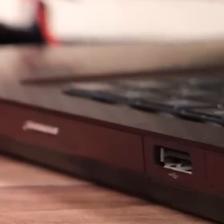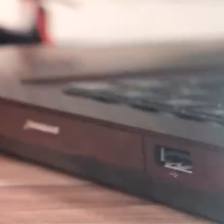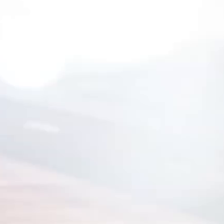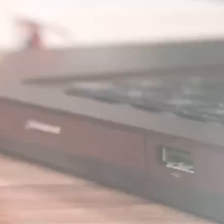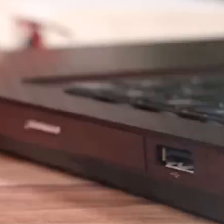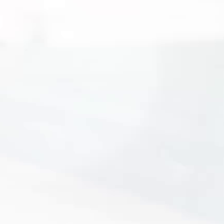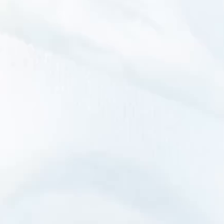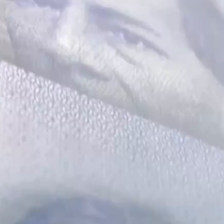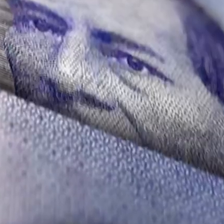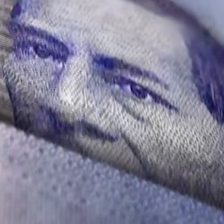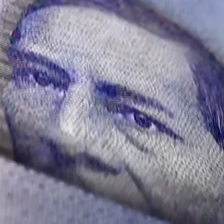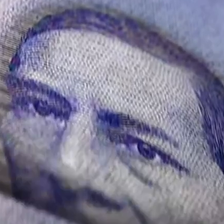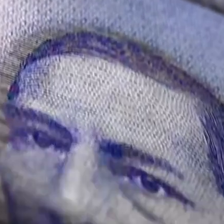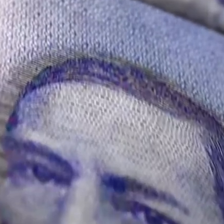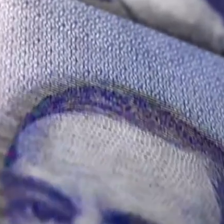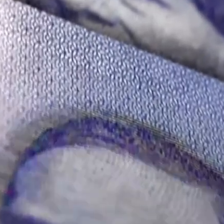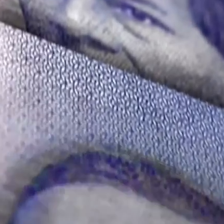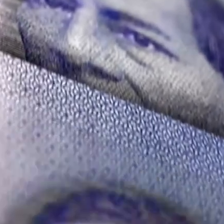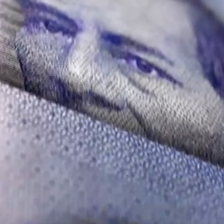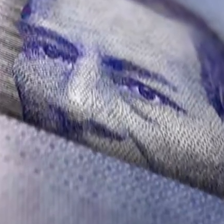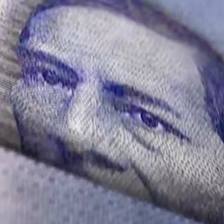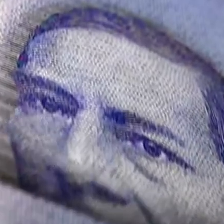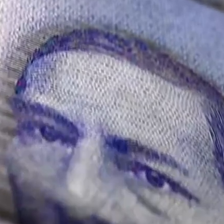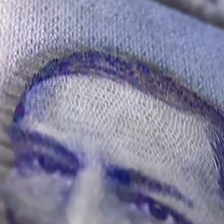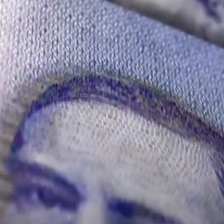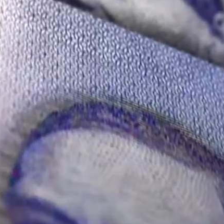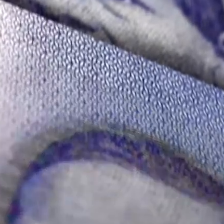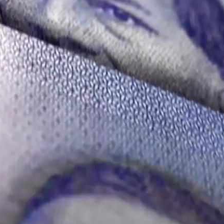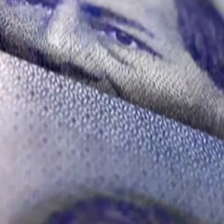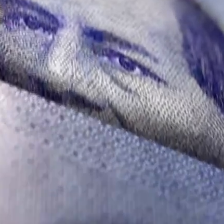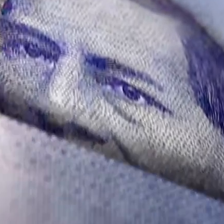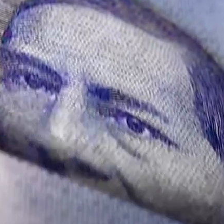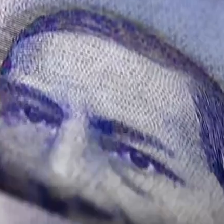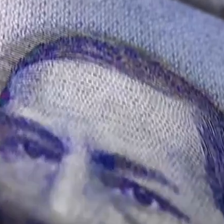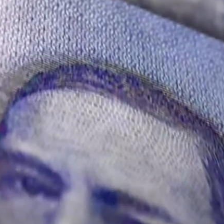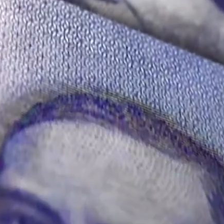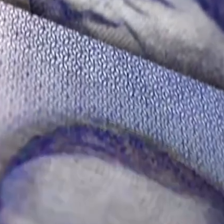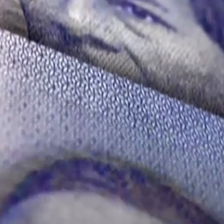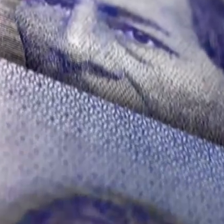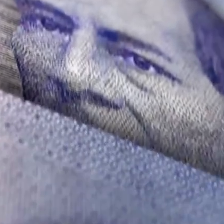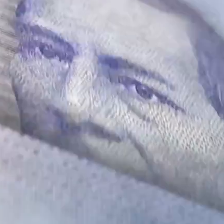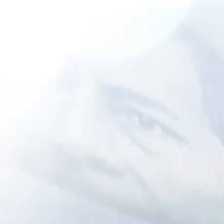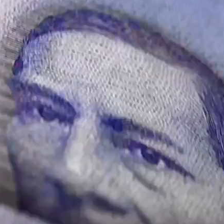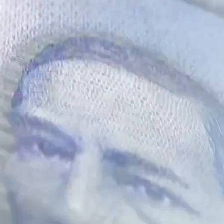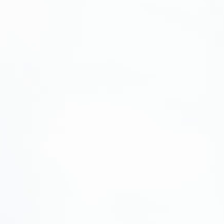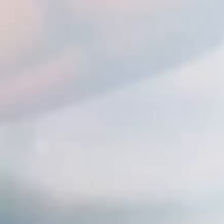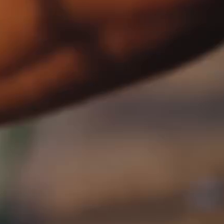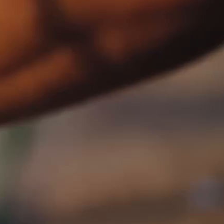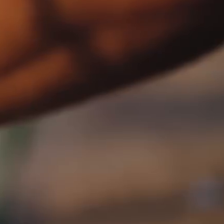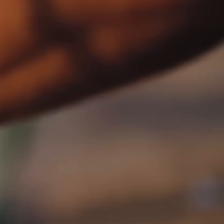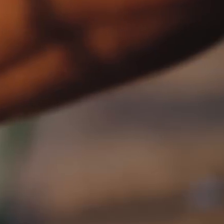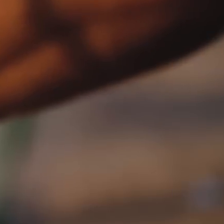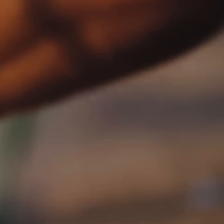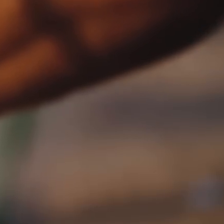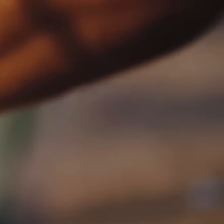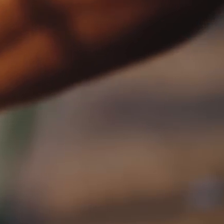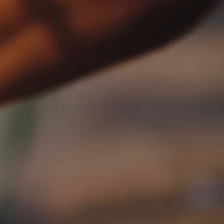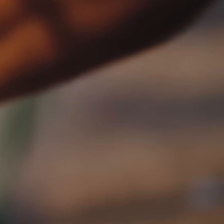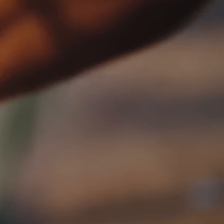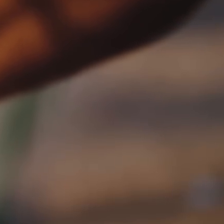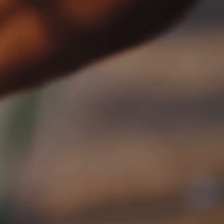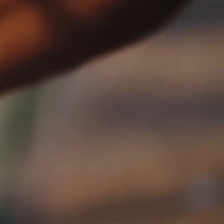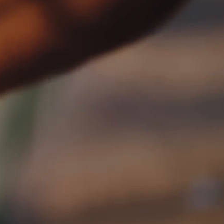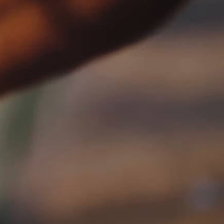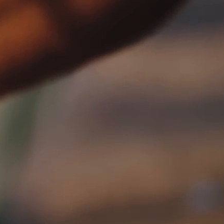hay mucho dinero de por medio con la liberación de delincuentes que pagan millones de pesos para ser liberados de manera